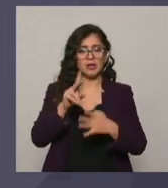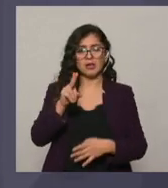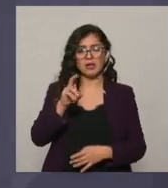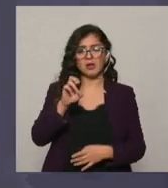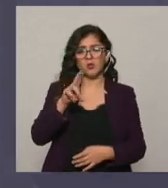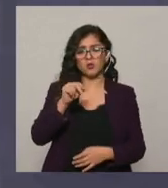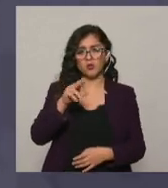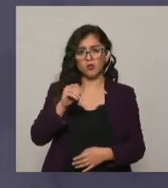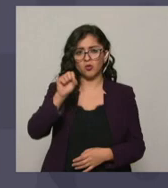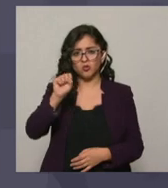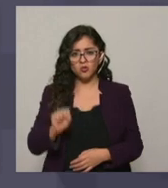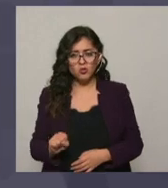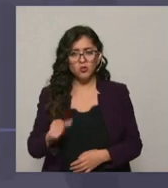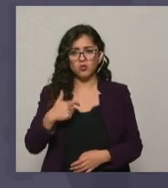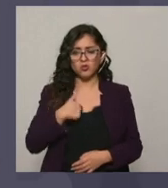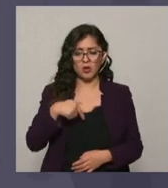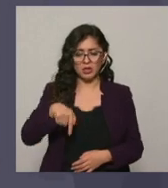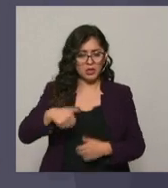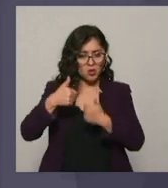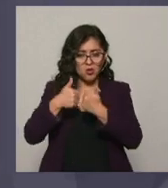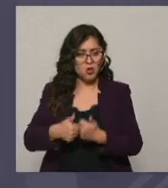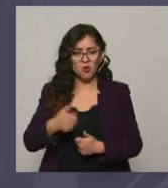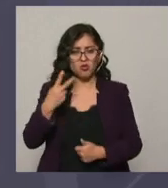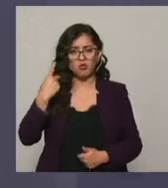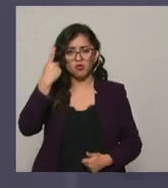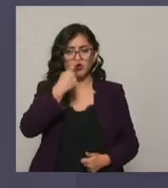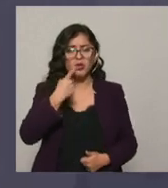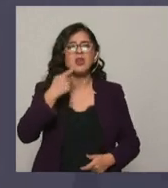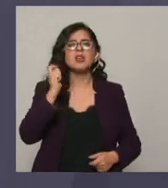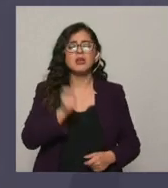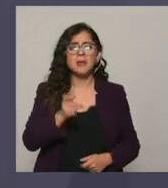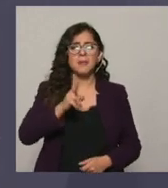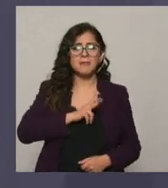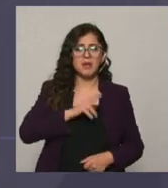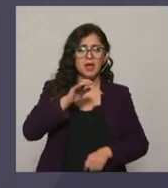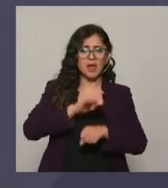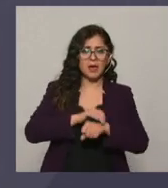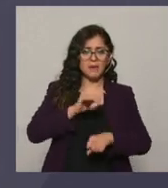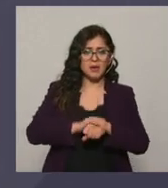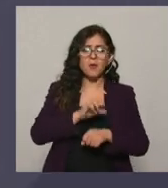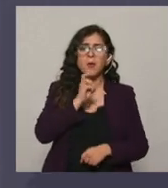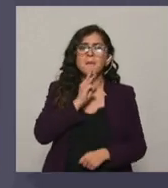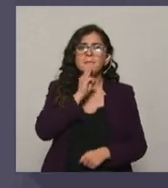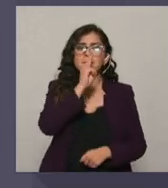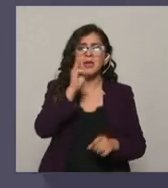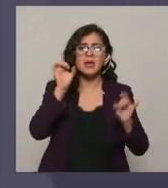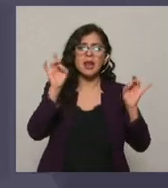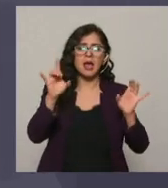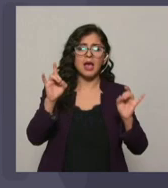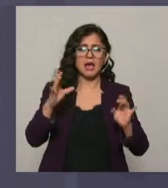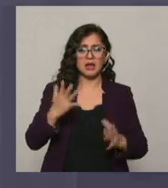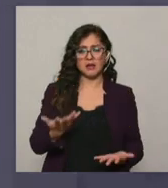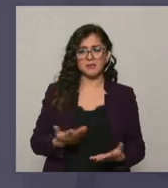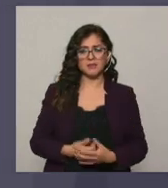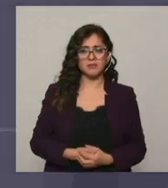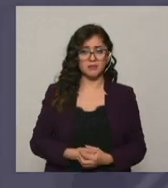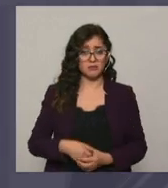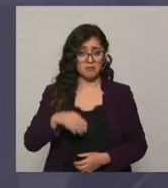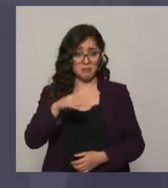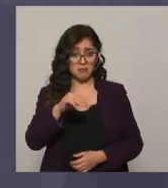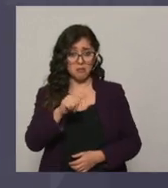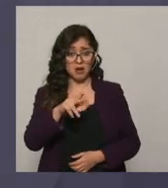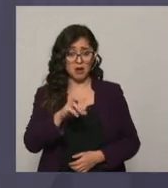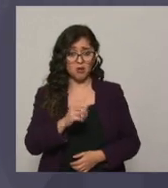dice, yo no voy a estar aquí más de 2 horas porque mi amigo es Miguel Ángel Mancera. Eso dijo Mario Sáenz, que era amigo del